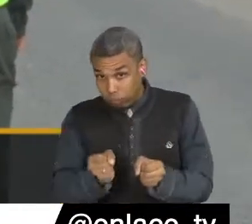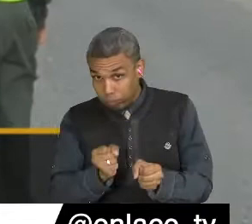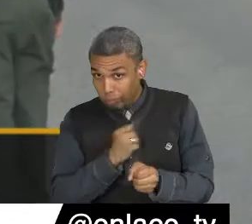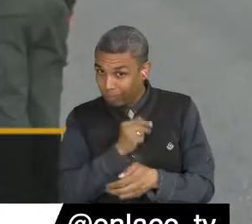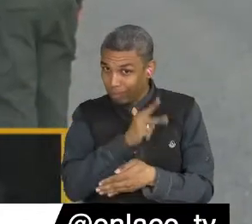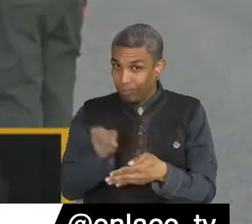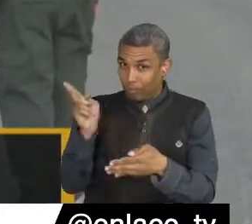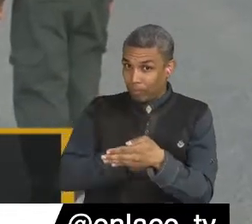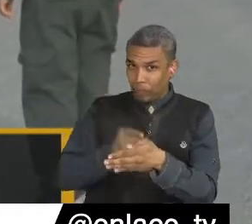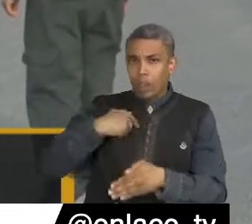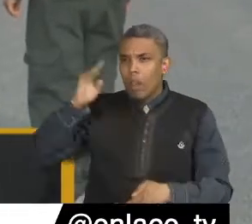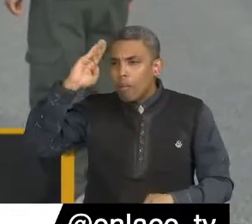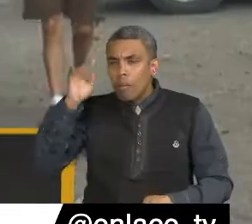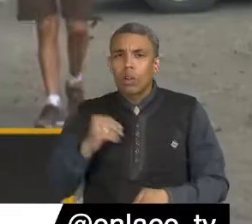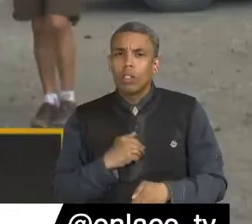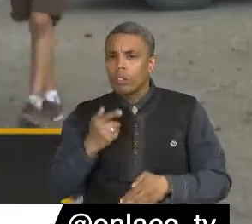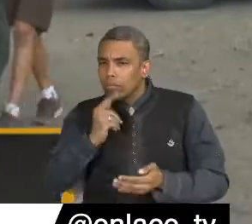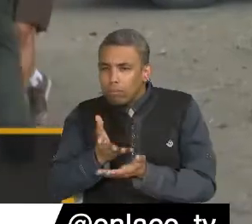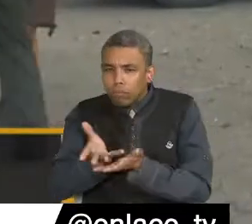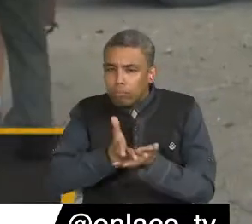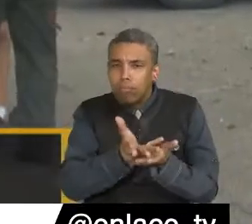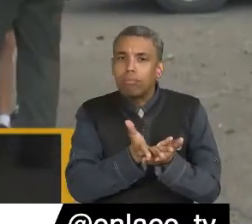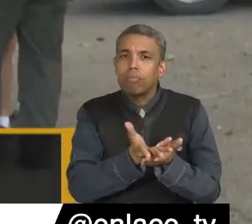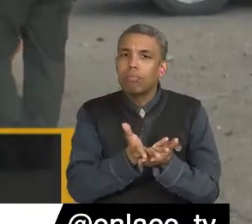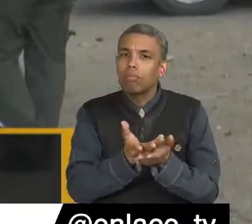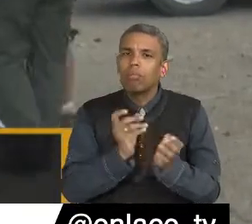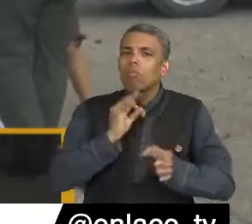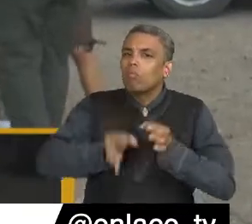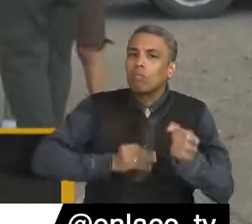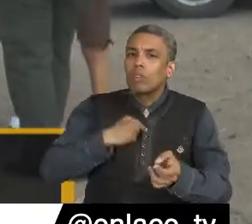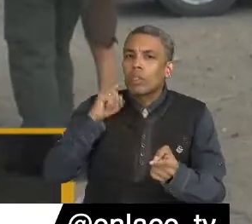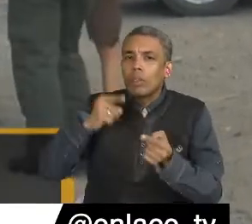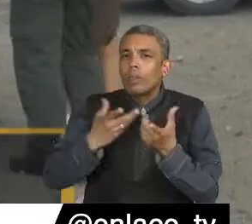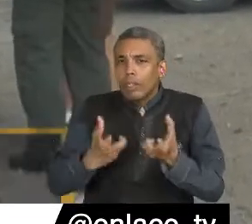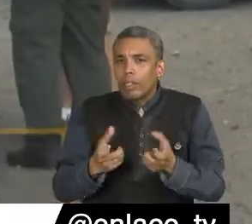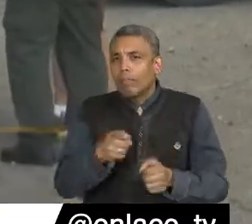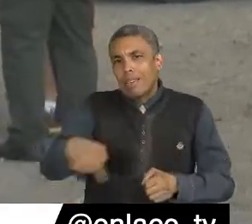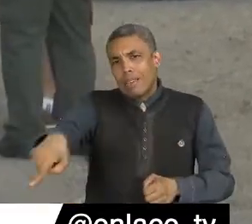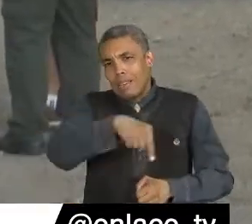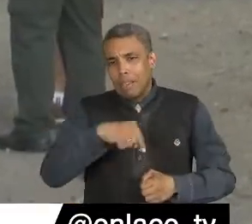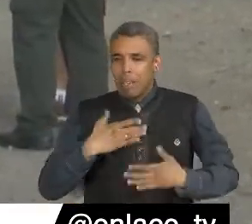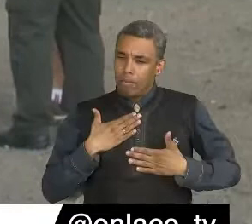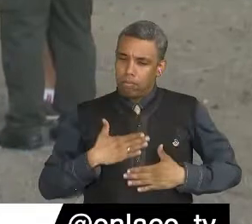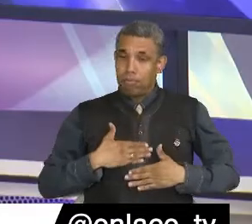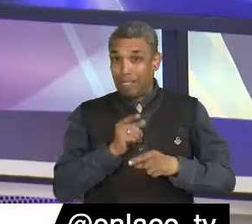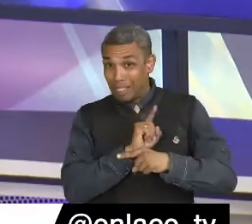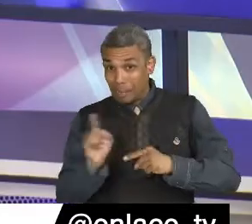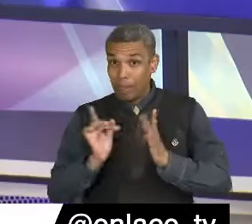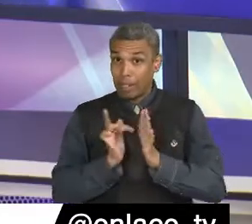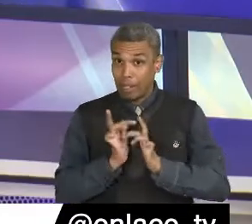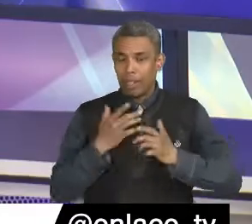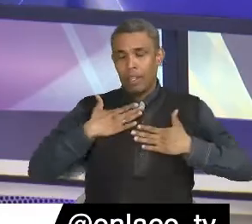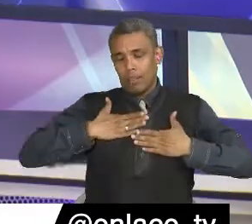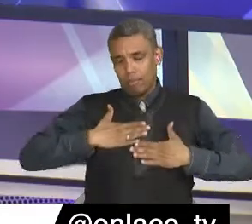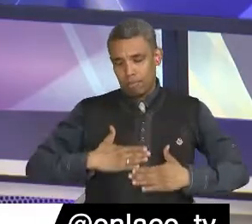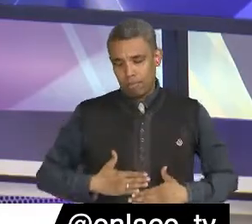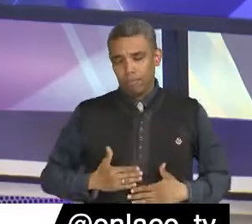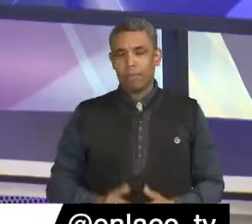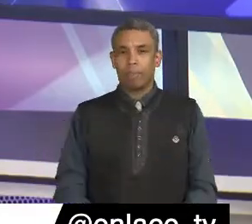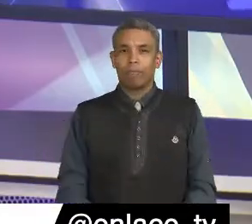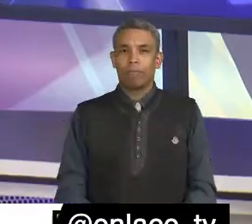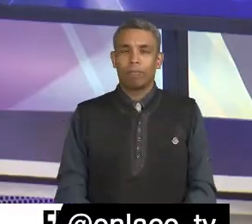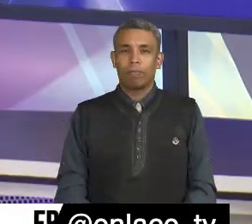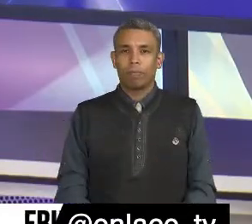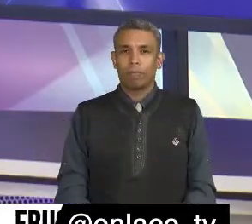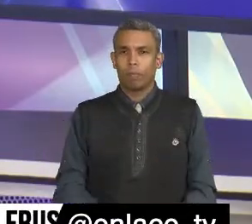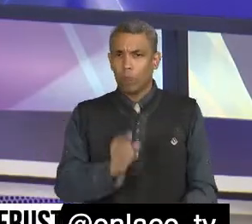viajeros y turistas. El objetivo es que esta Semana Mayor se viva con fervor y tranquilidad. Y si usted es de los que va a